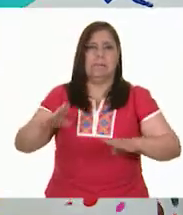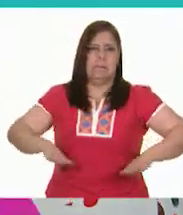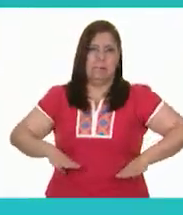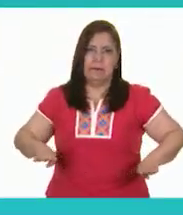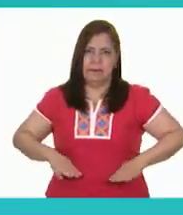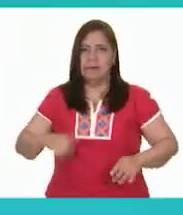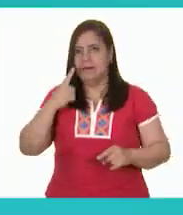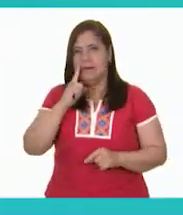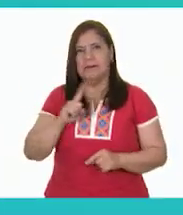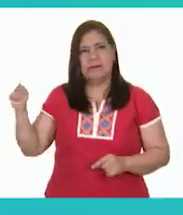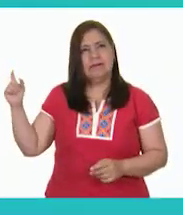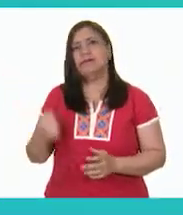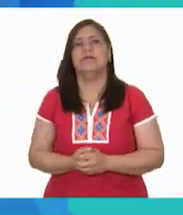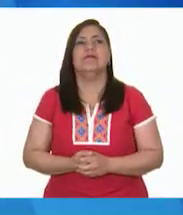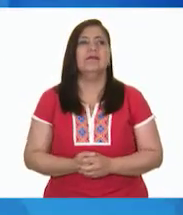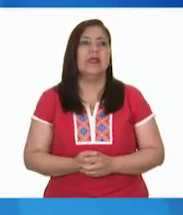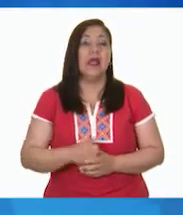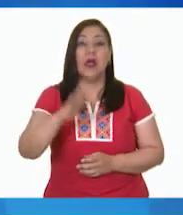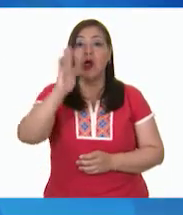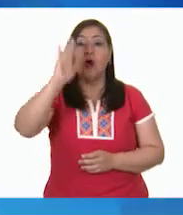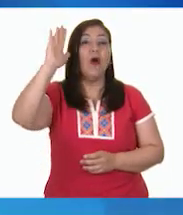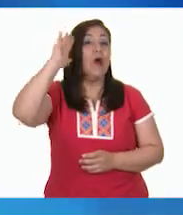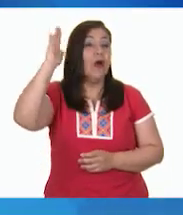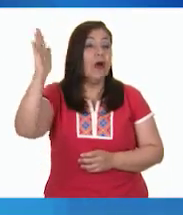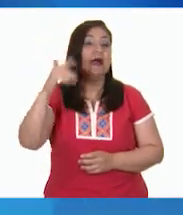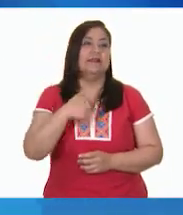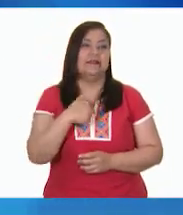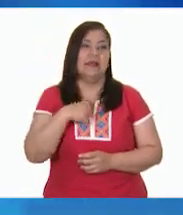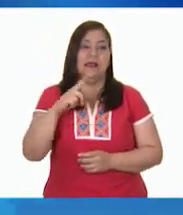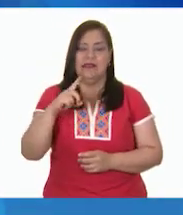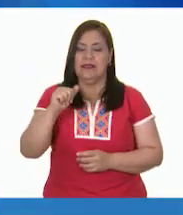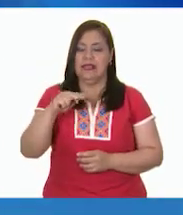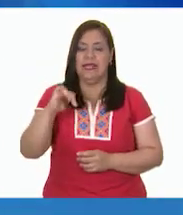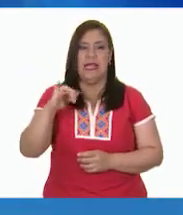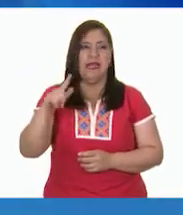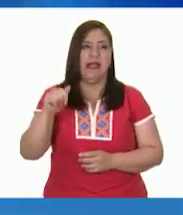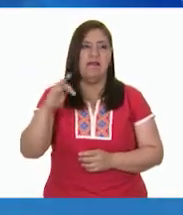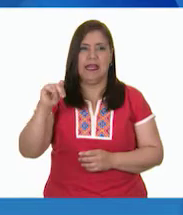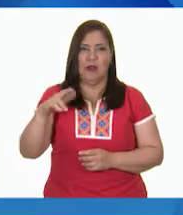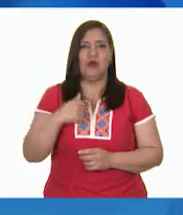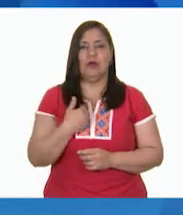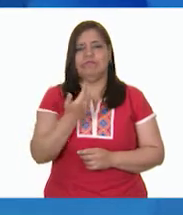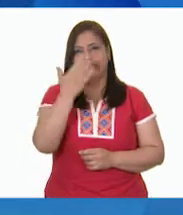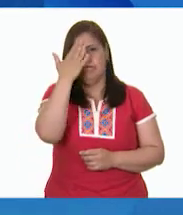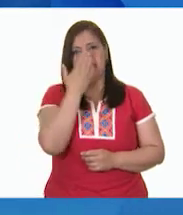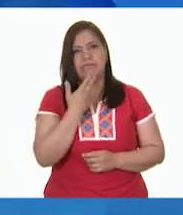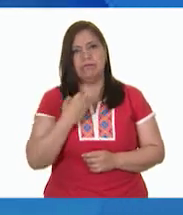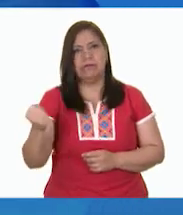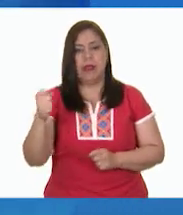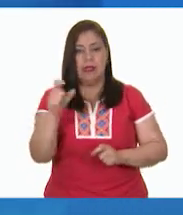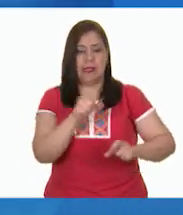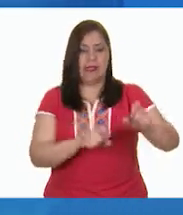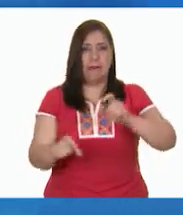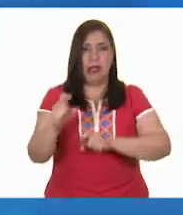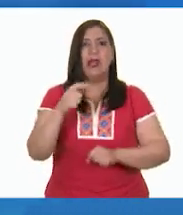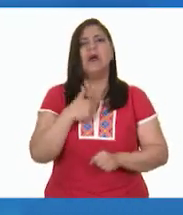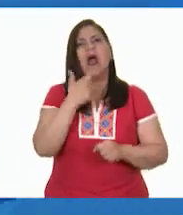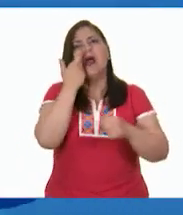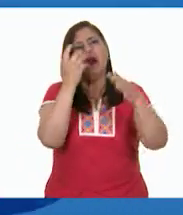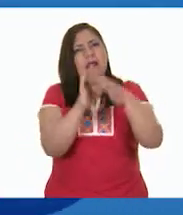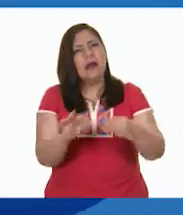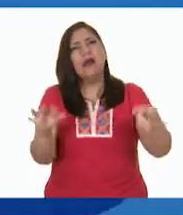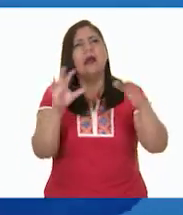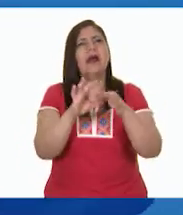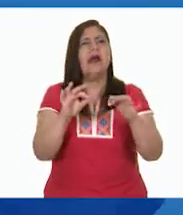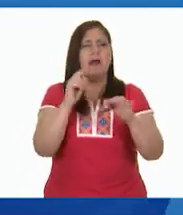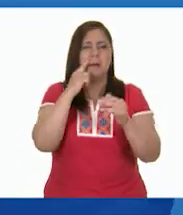verlo. Hola, ¿qué tal? Yo soy Daniela Franco, soy experta en química Y el día de hoy me gustaría que platicáramos sobre